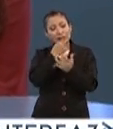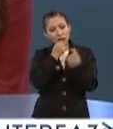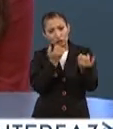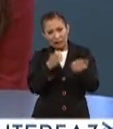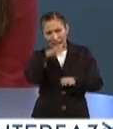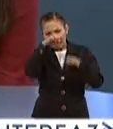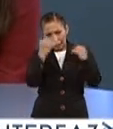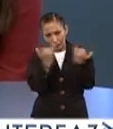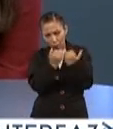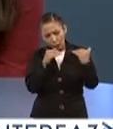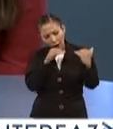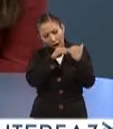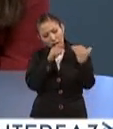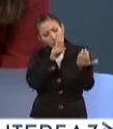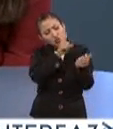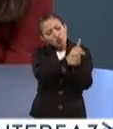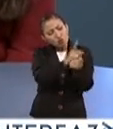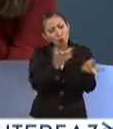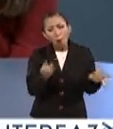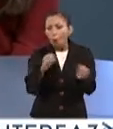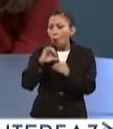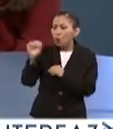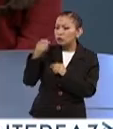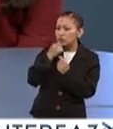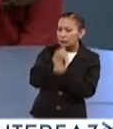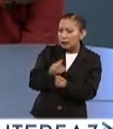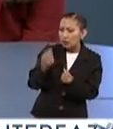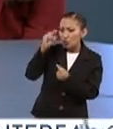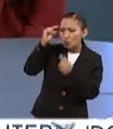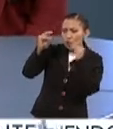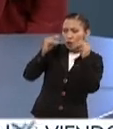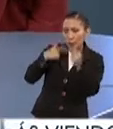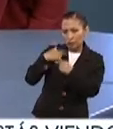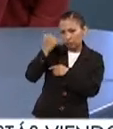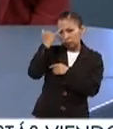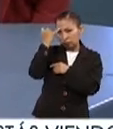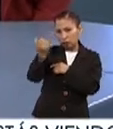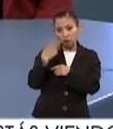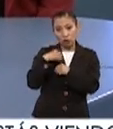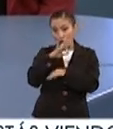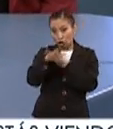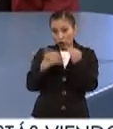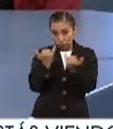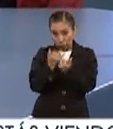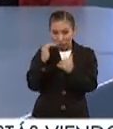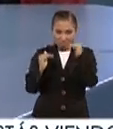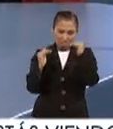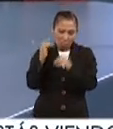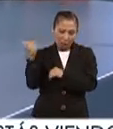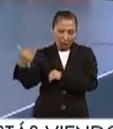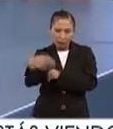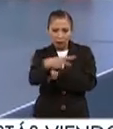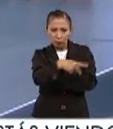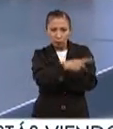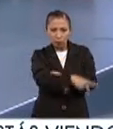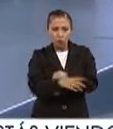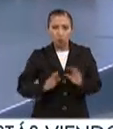tu edad, cuando te enfrentas incluso a otros niños sobredotados, porque me imagino que no todos son iguales, ¿no? Cada uno